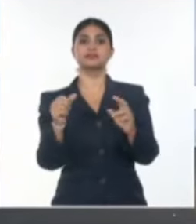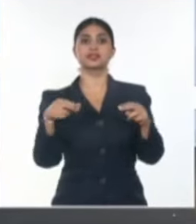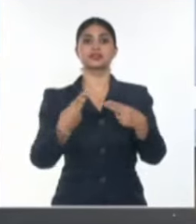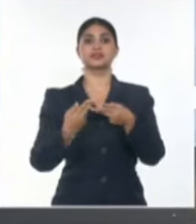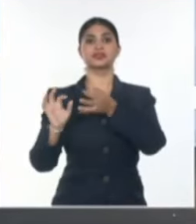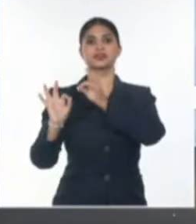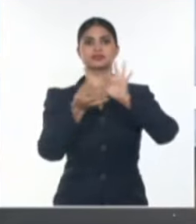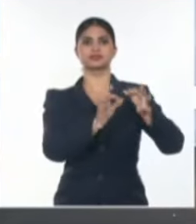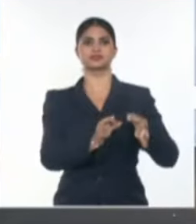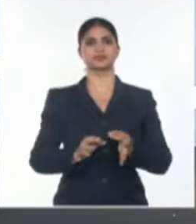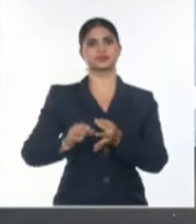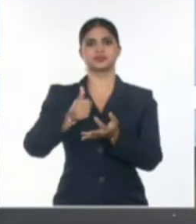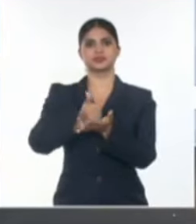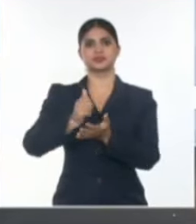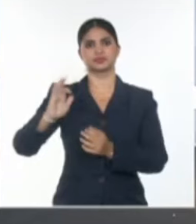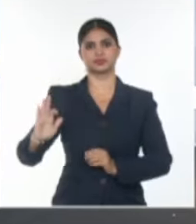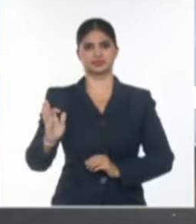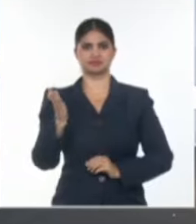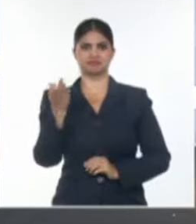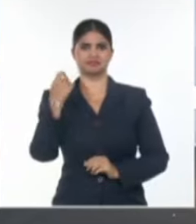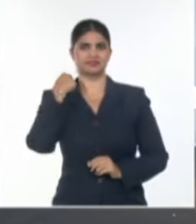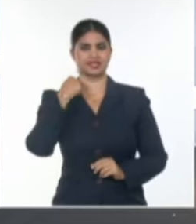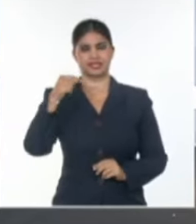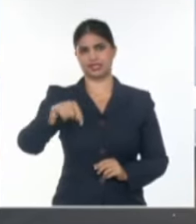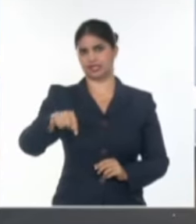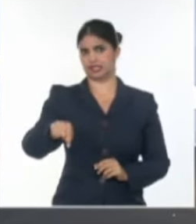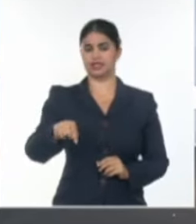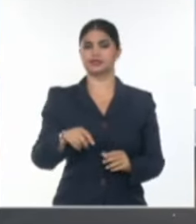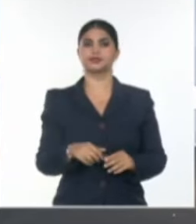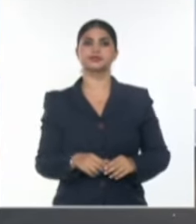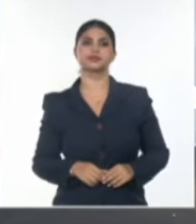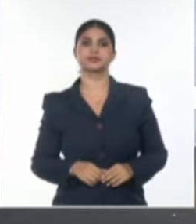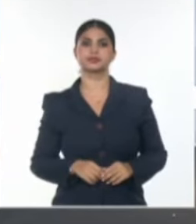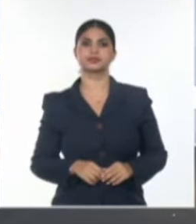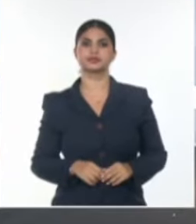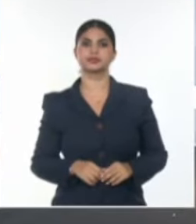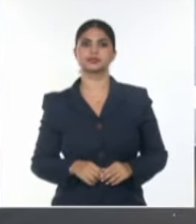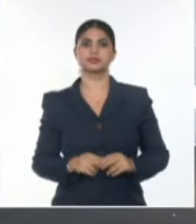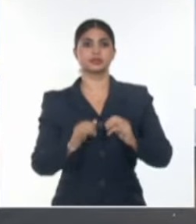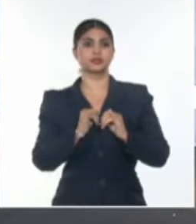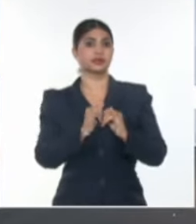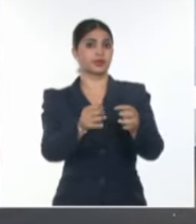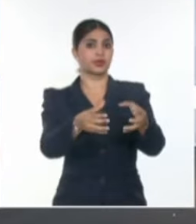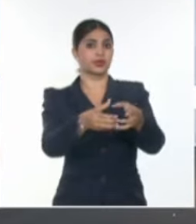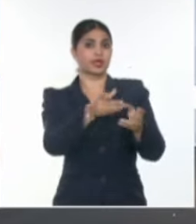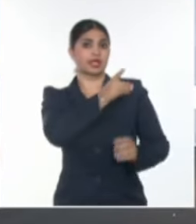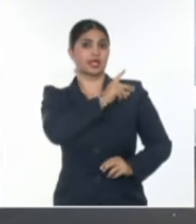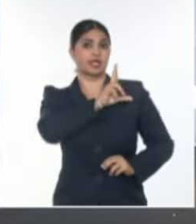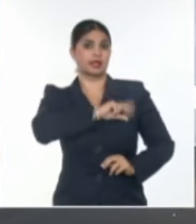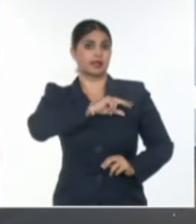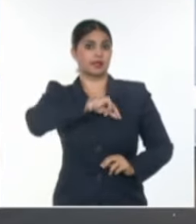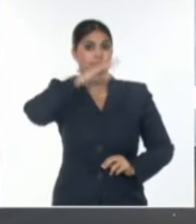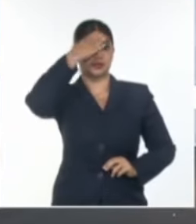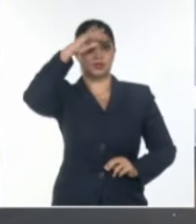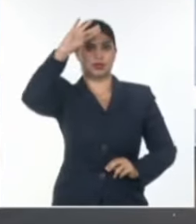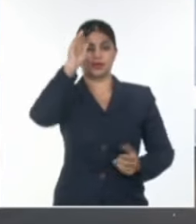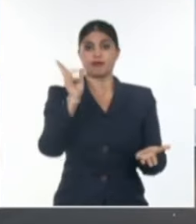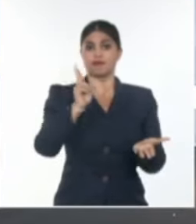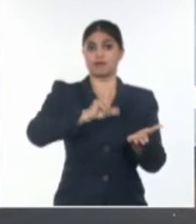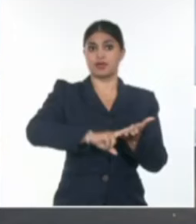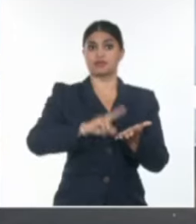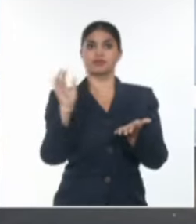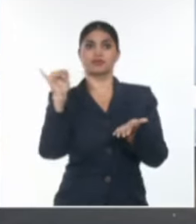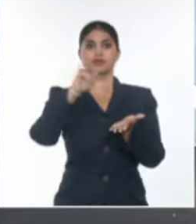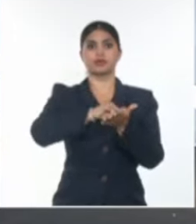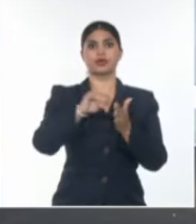Olímpicos de París 2024, aunque el debut competitivo para la delegación cubana llegará este día 25 por intermedio de